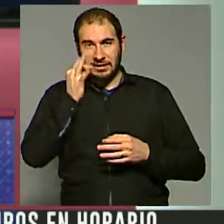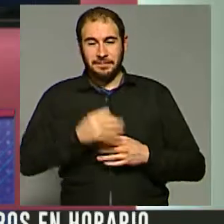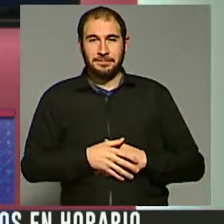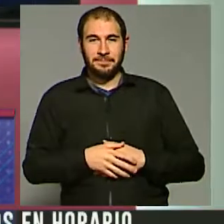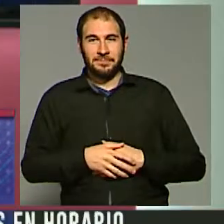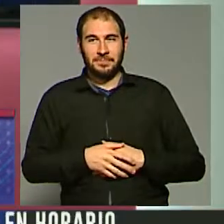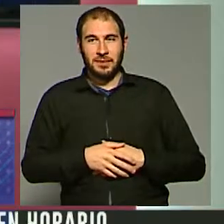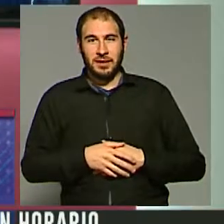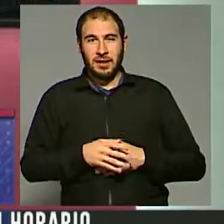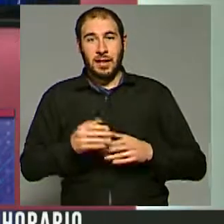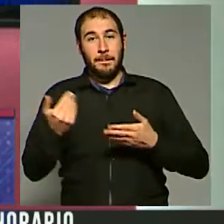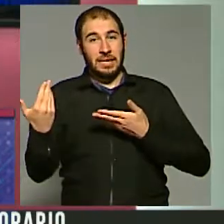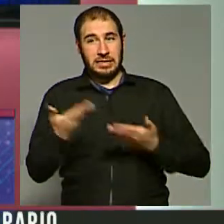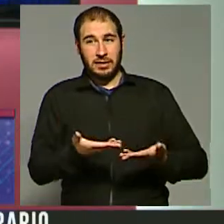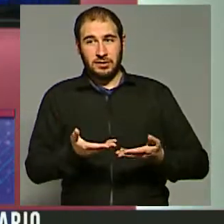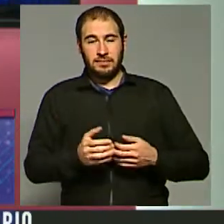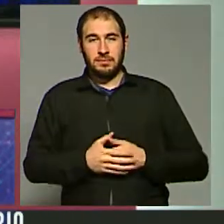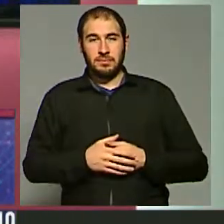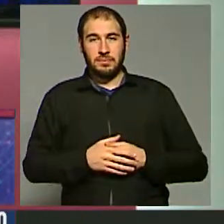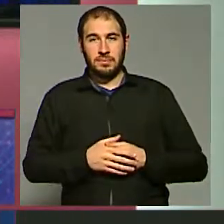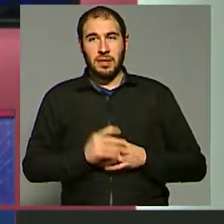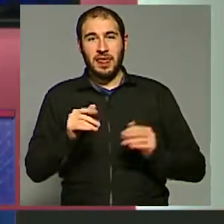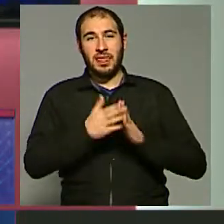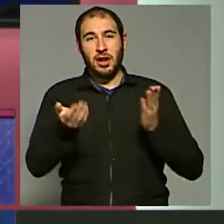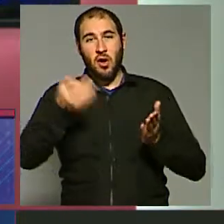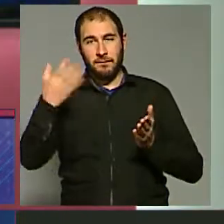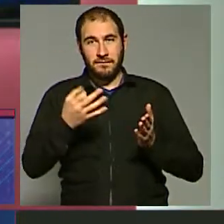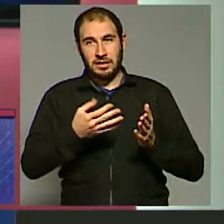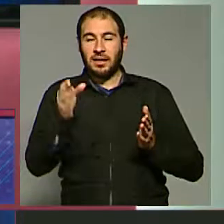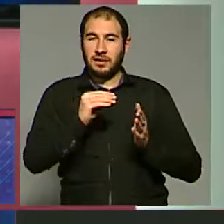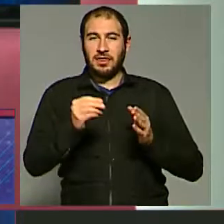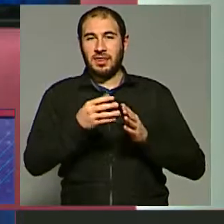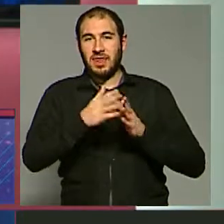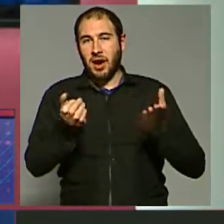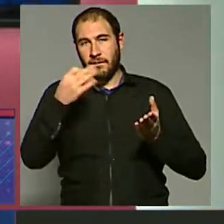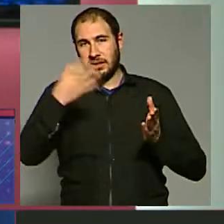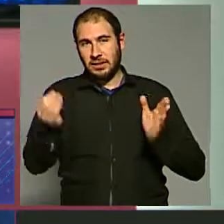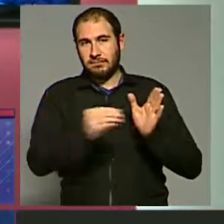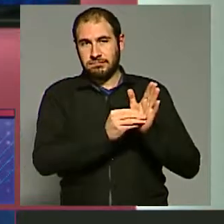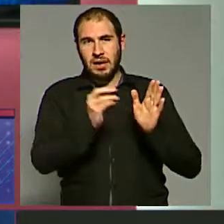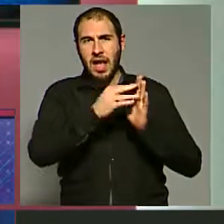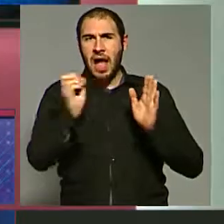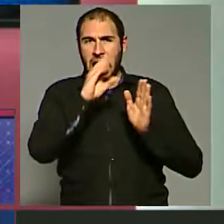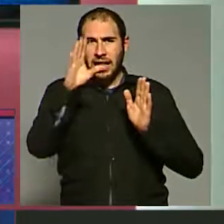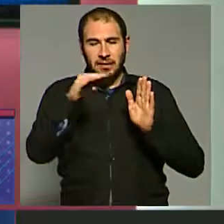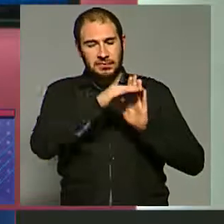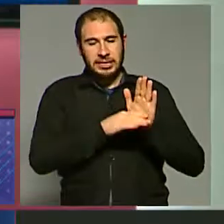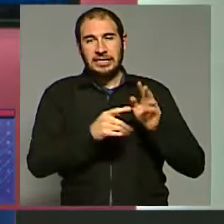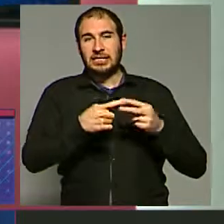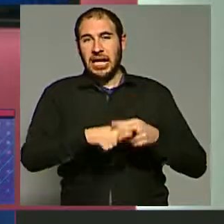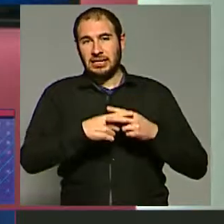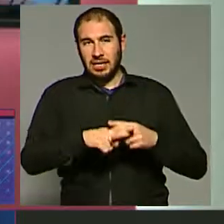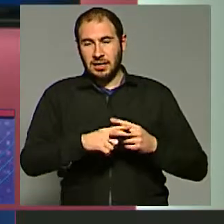2020. Dentro de esta presentación que se va a hacer en el boletín oficial, o esta publicación que se va a hacer en el boletín oficial, se van a aclarar aquellos talleres